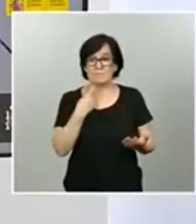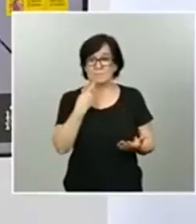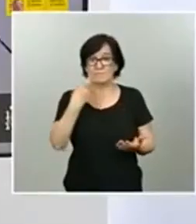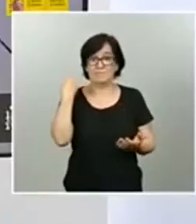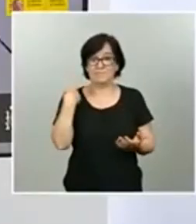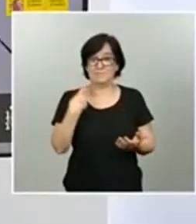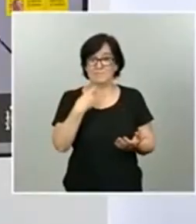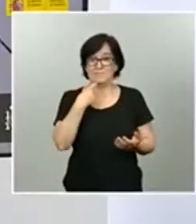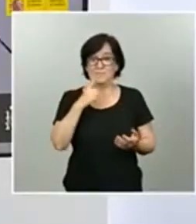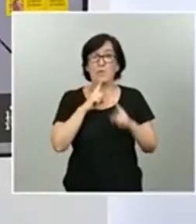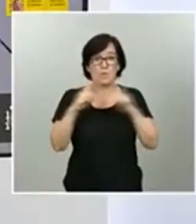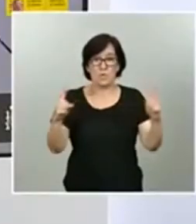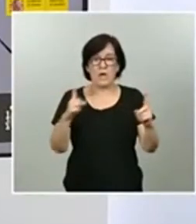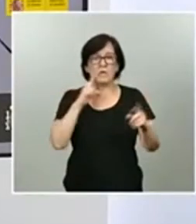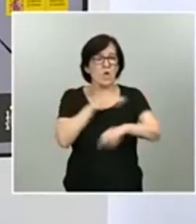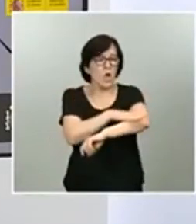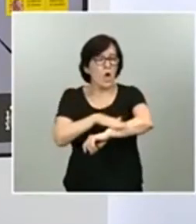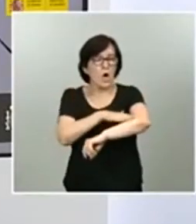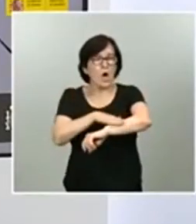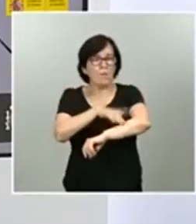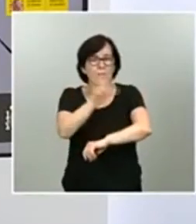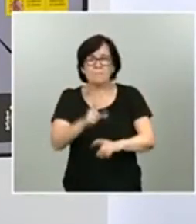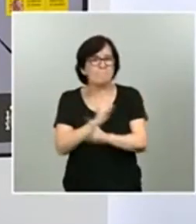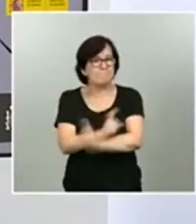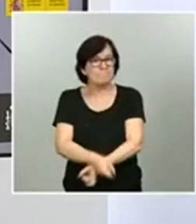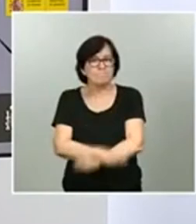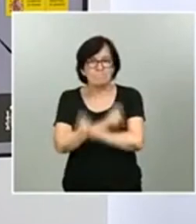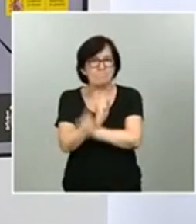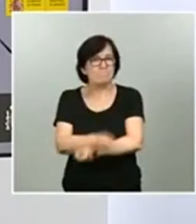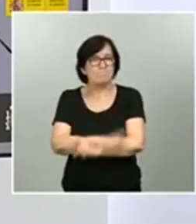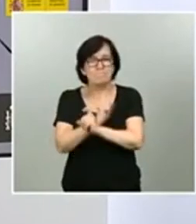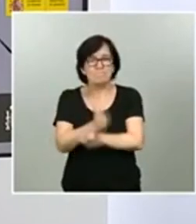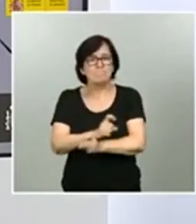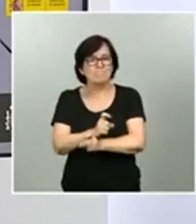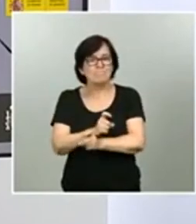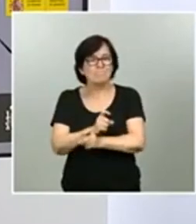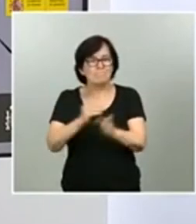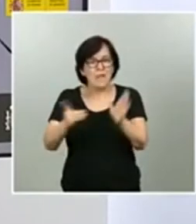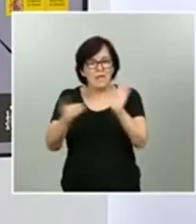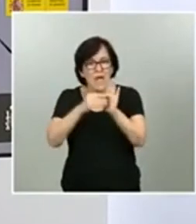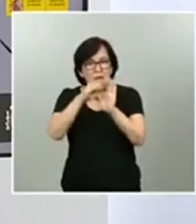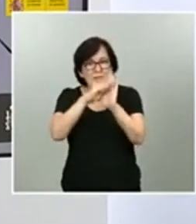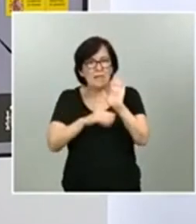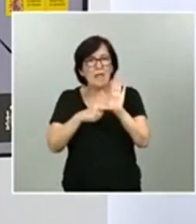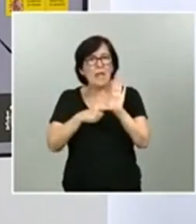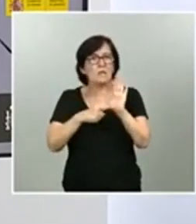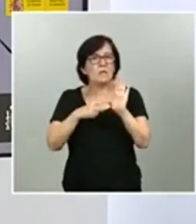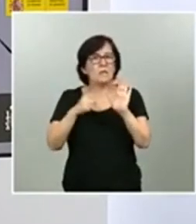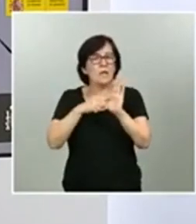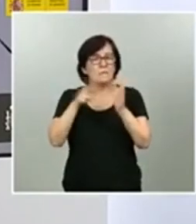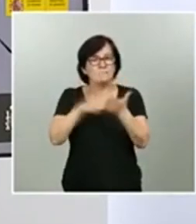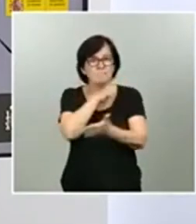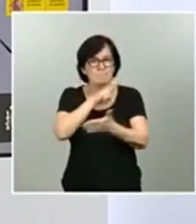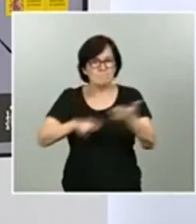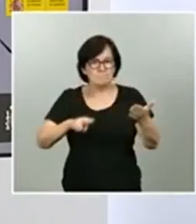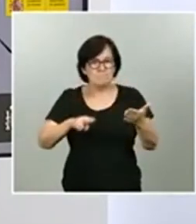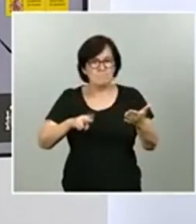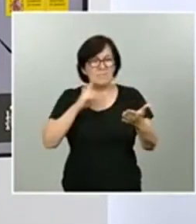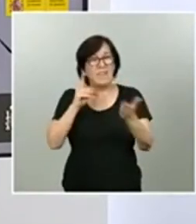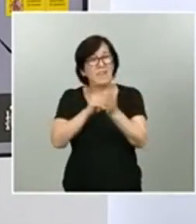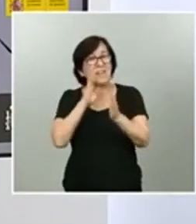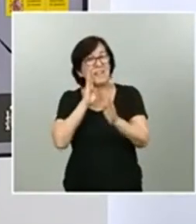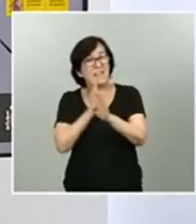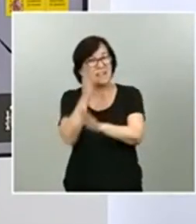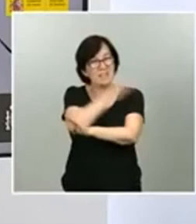italiano no consigue llegar a un decreto que cancela el decreto de Matteo